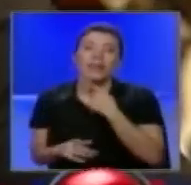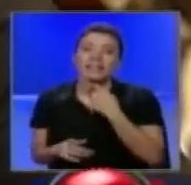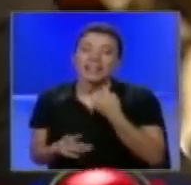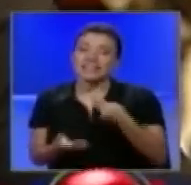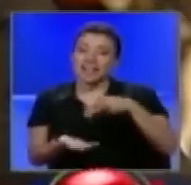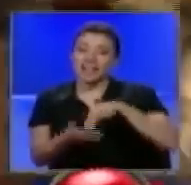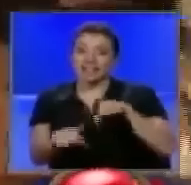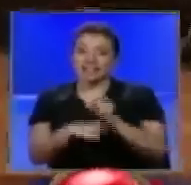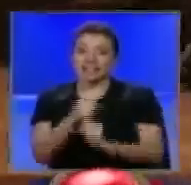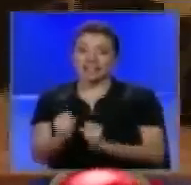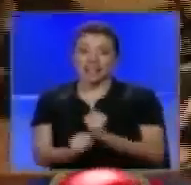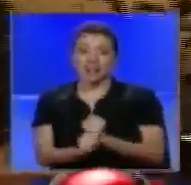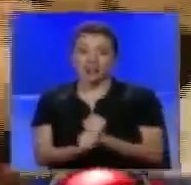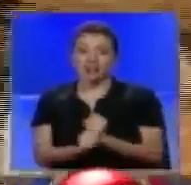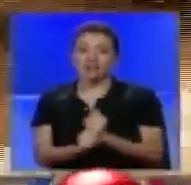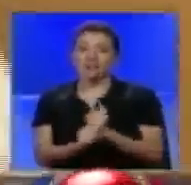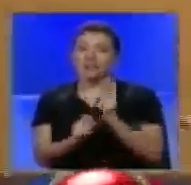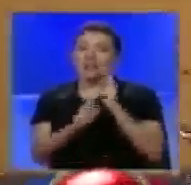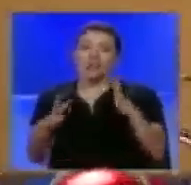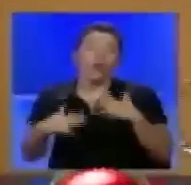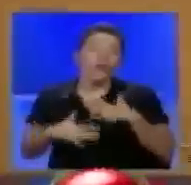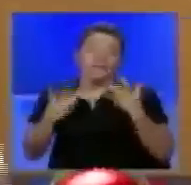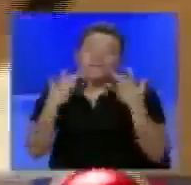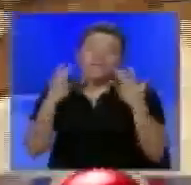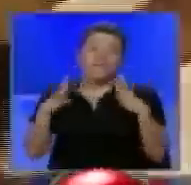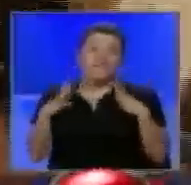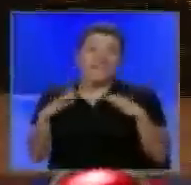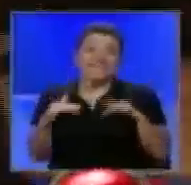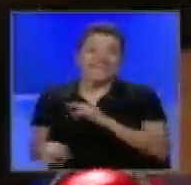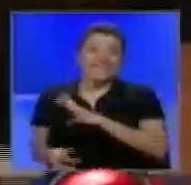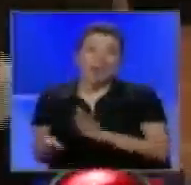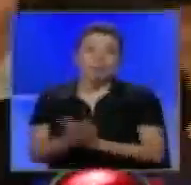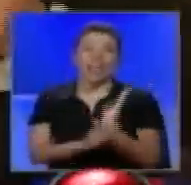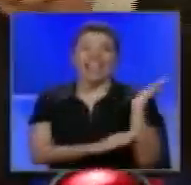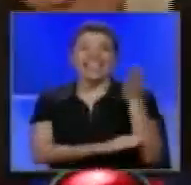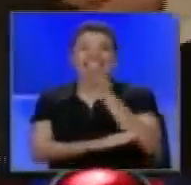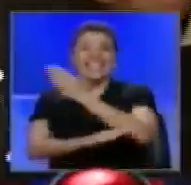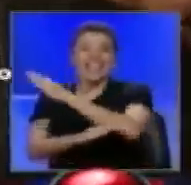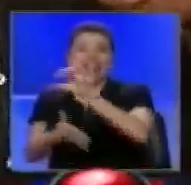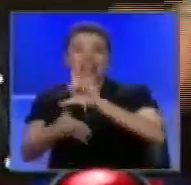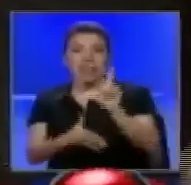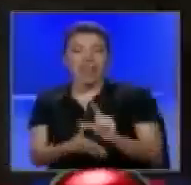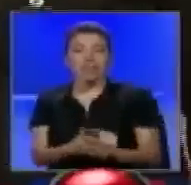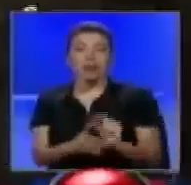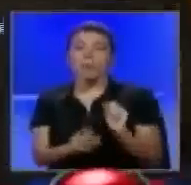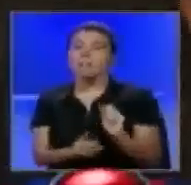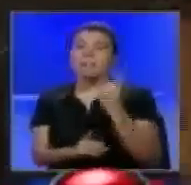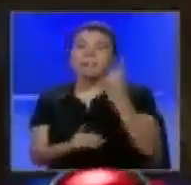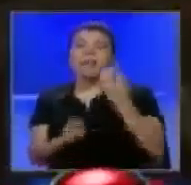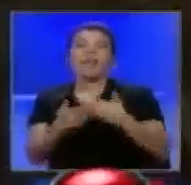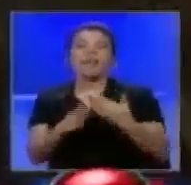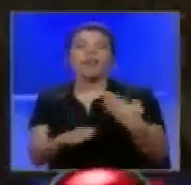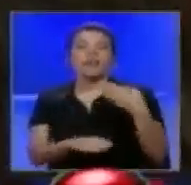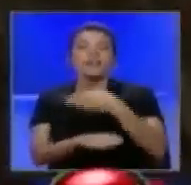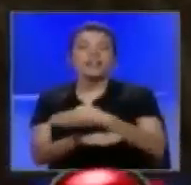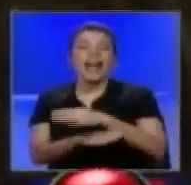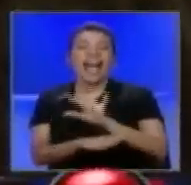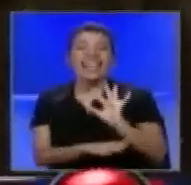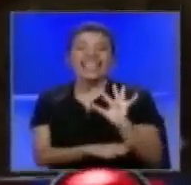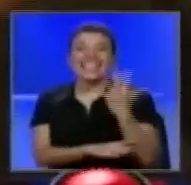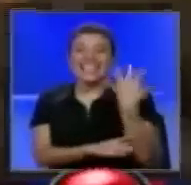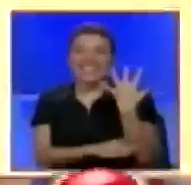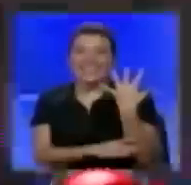escenario este año. Están ultra felices de estar en Chile y comenzando una gira por América Latina que tendrá como primera parada la mismísima